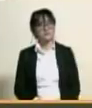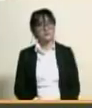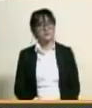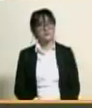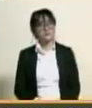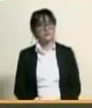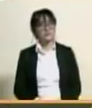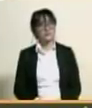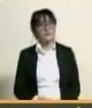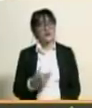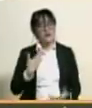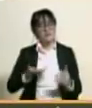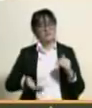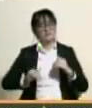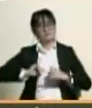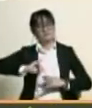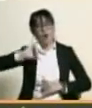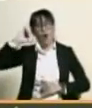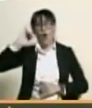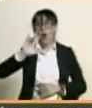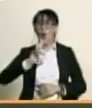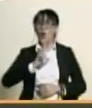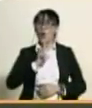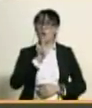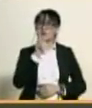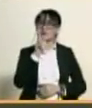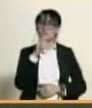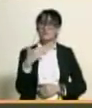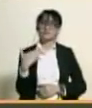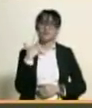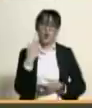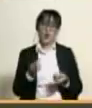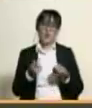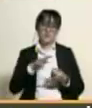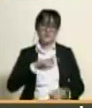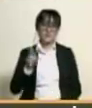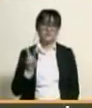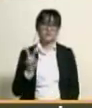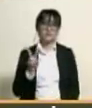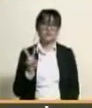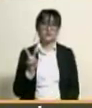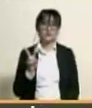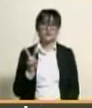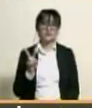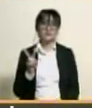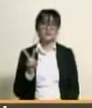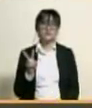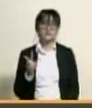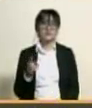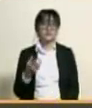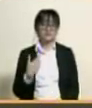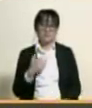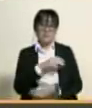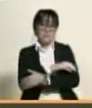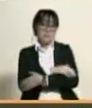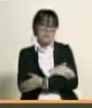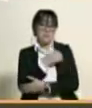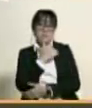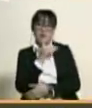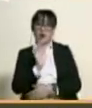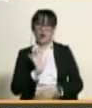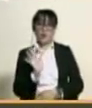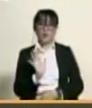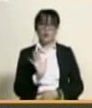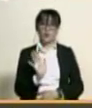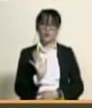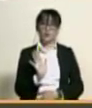inducir a la inflación bestial que afecta a la economía venezolana. Nosotros no nos vamos a quedar de brazos cruzados frente